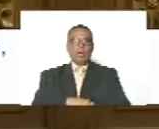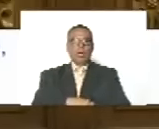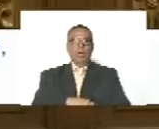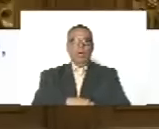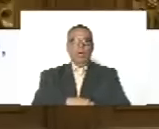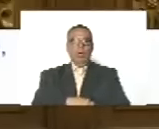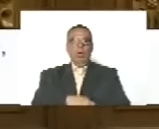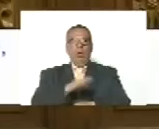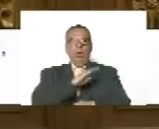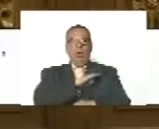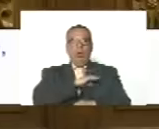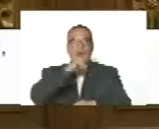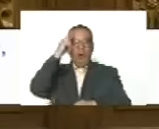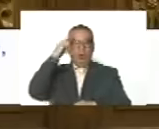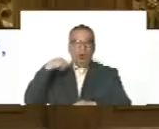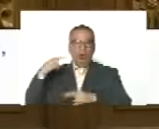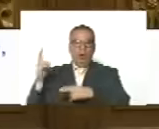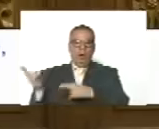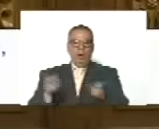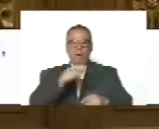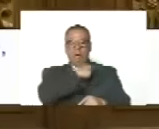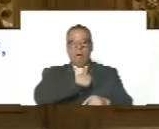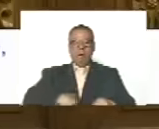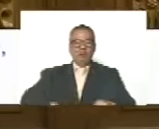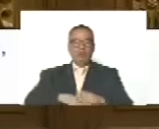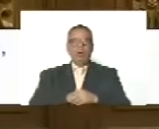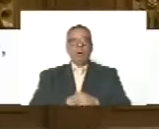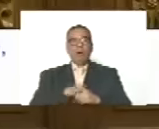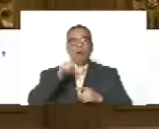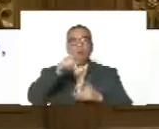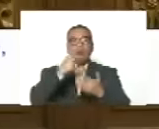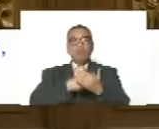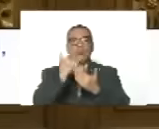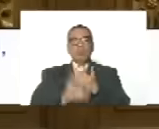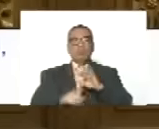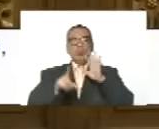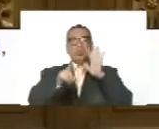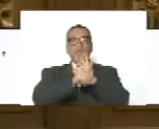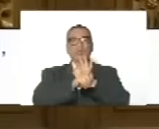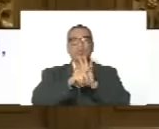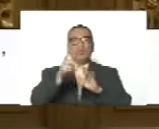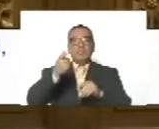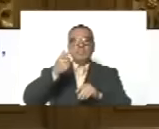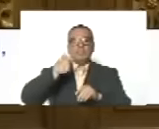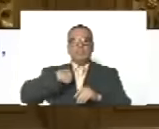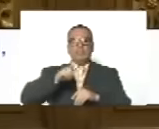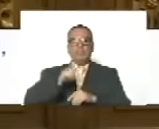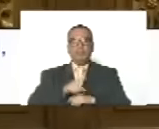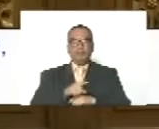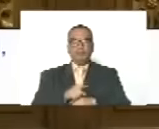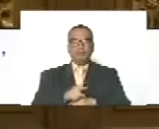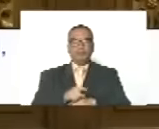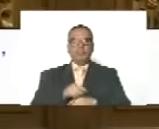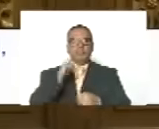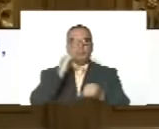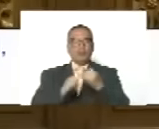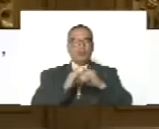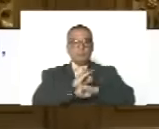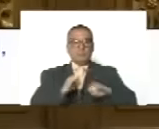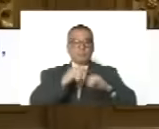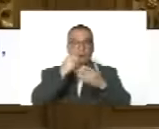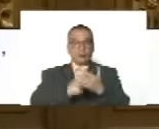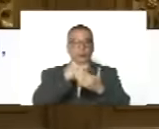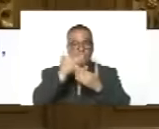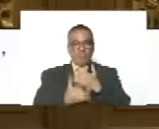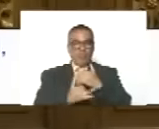cual honro en presidir. Es un proyecto de ley que viene a concluir en un plan